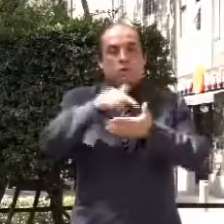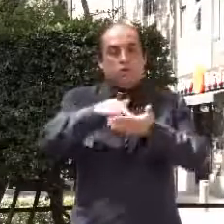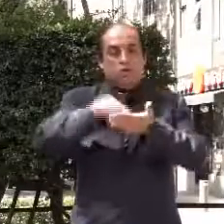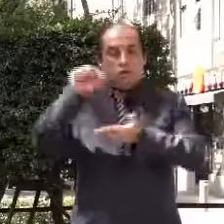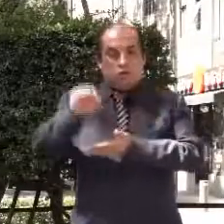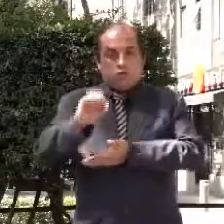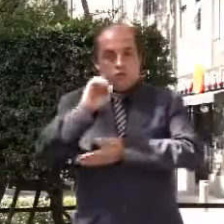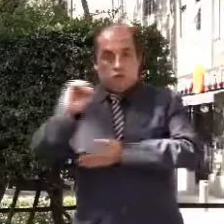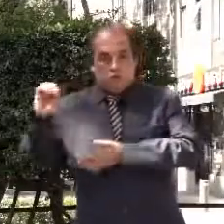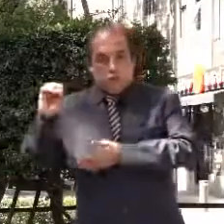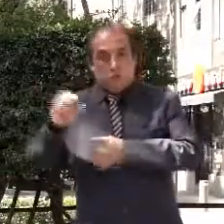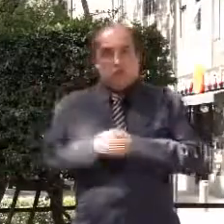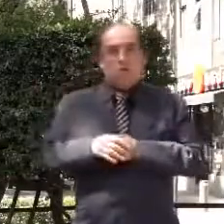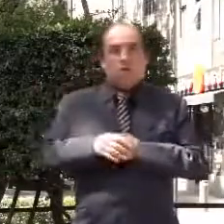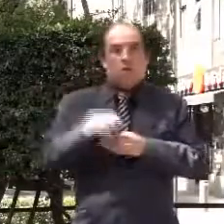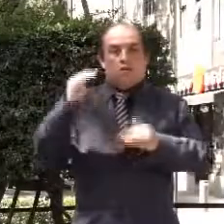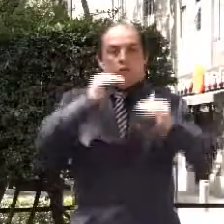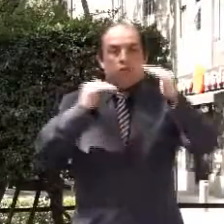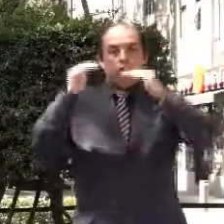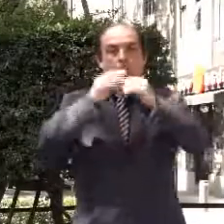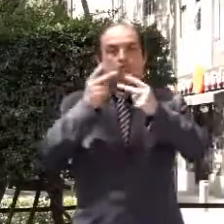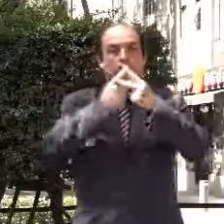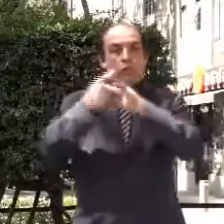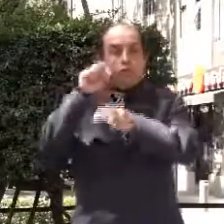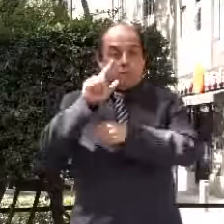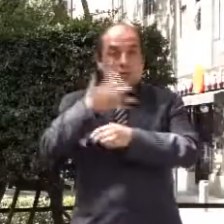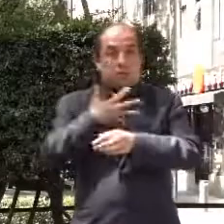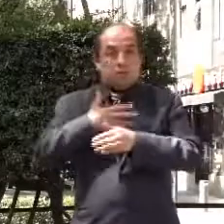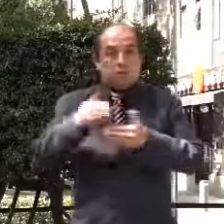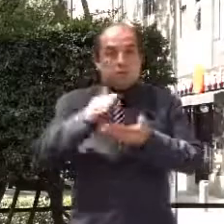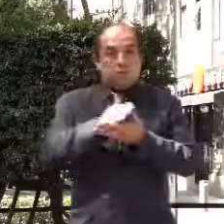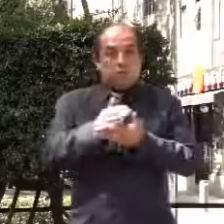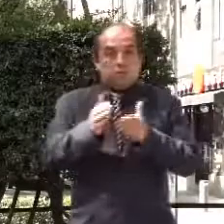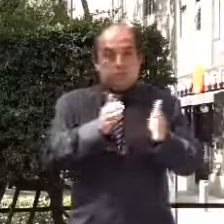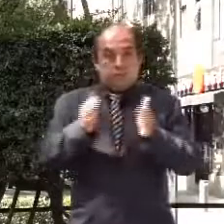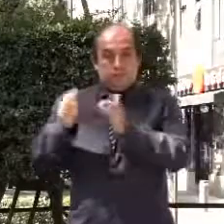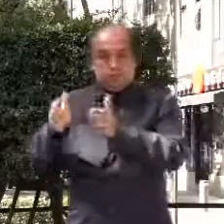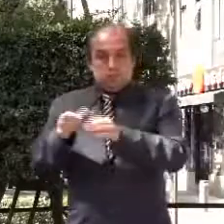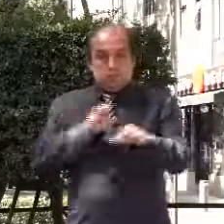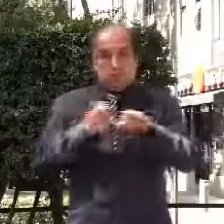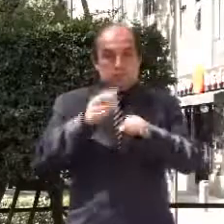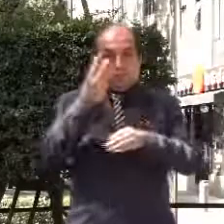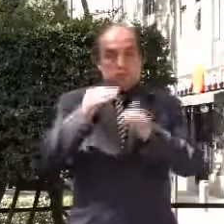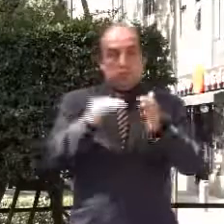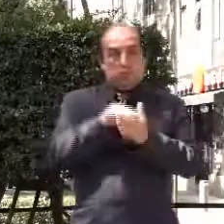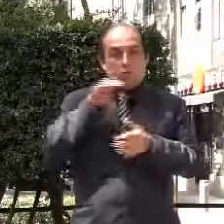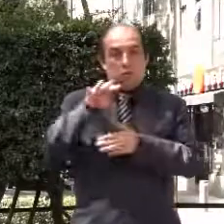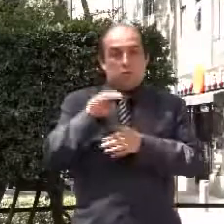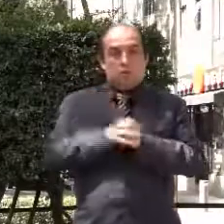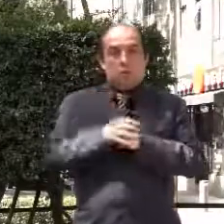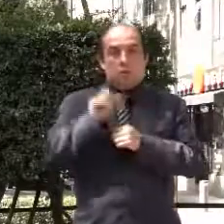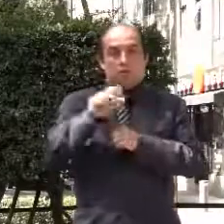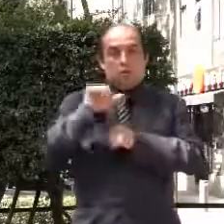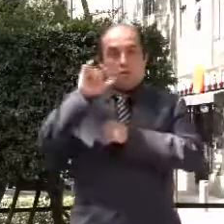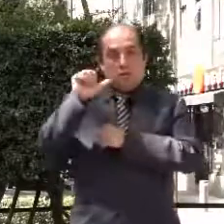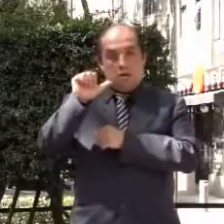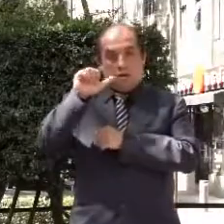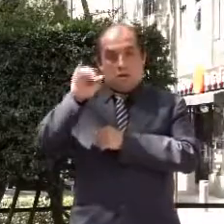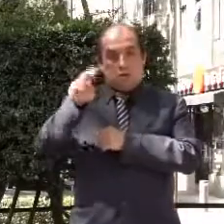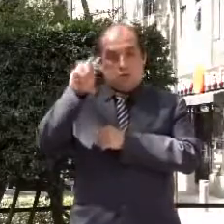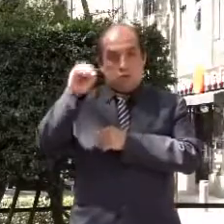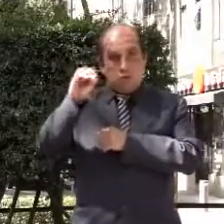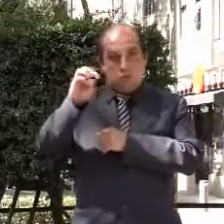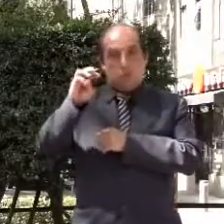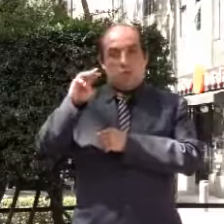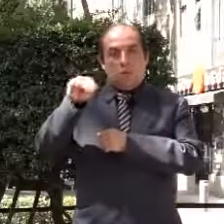de la Estrella, ya también está sectorizado con trabajos del 2019. En la parte del Ajusco Medio en Tlalpan también ya